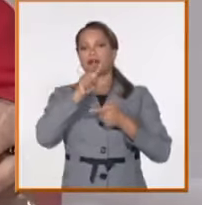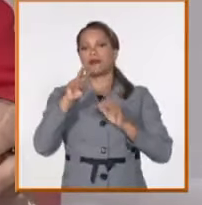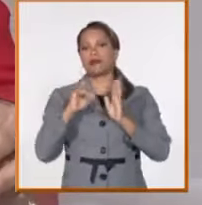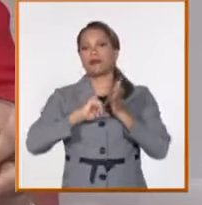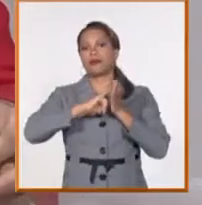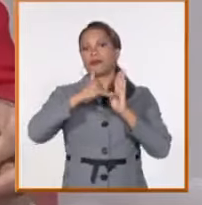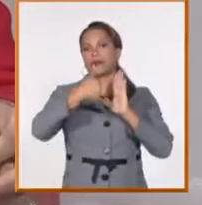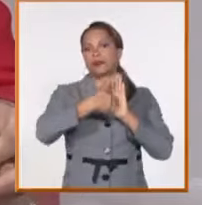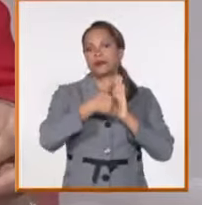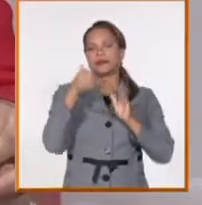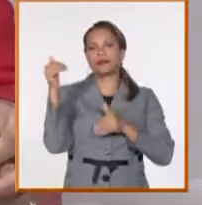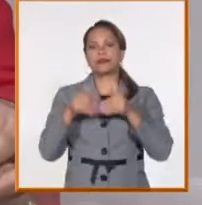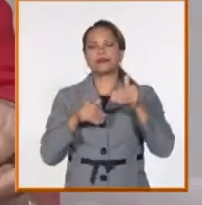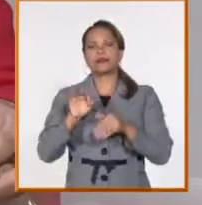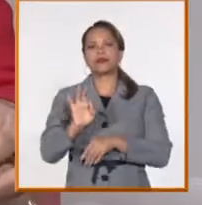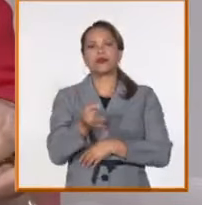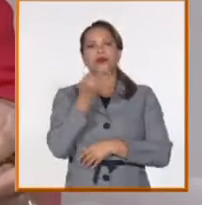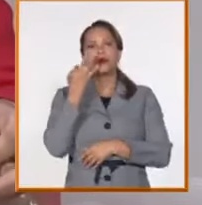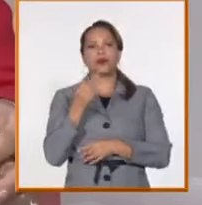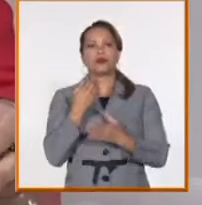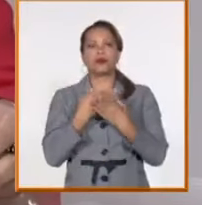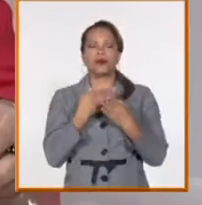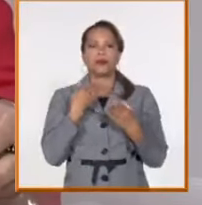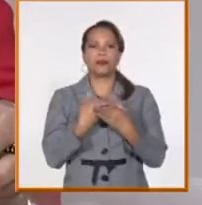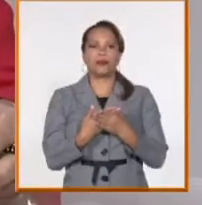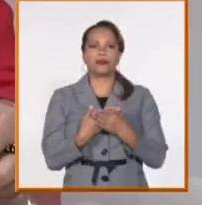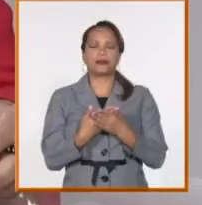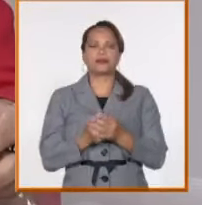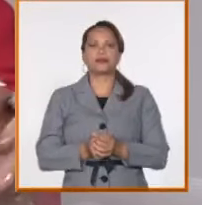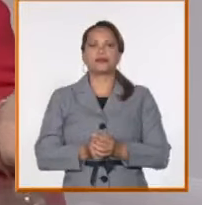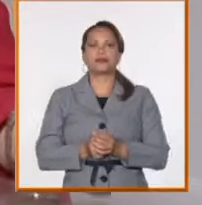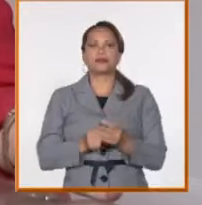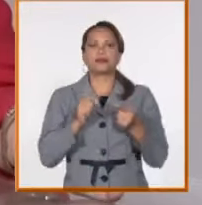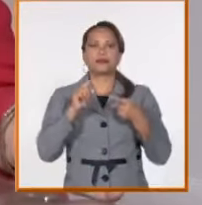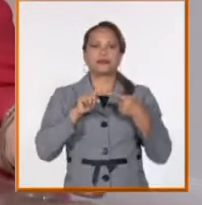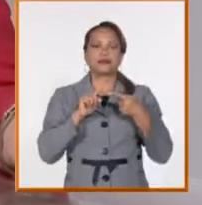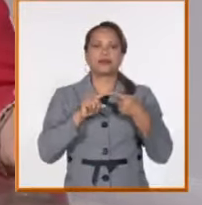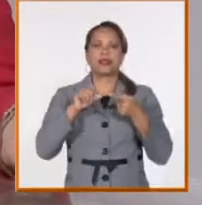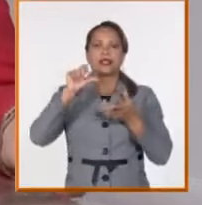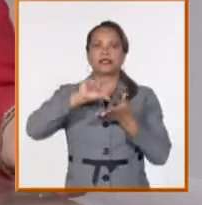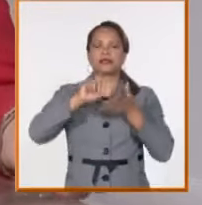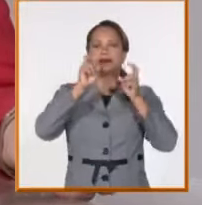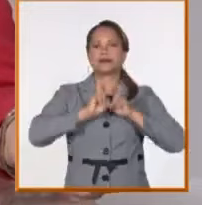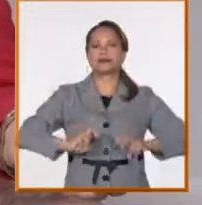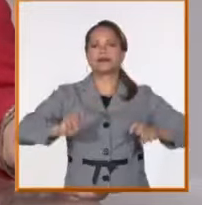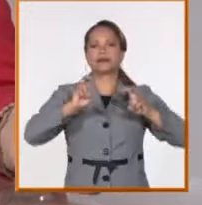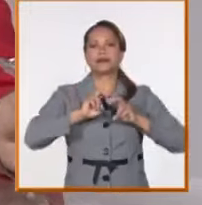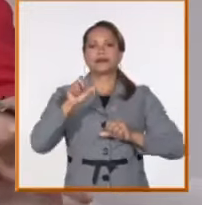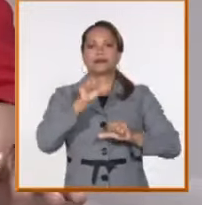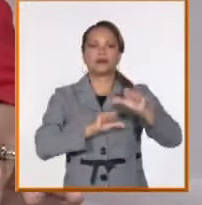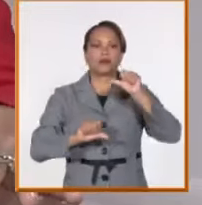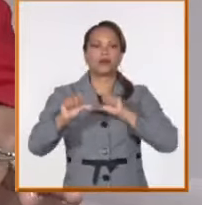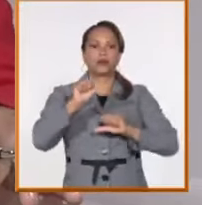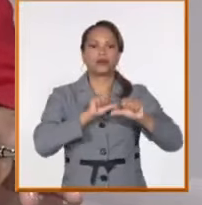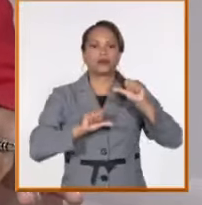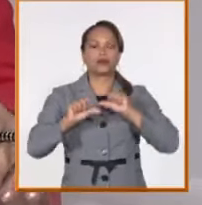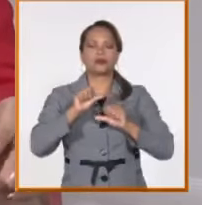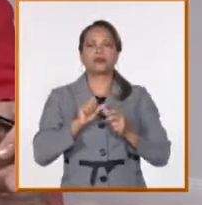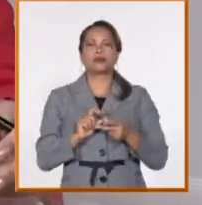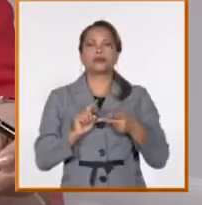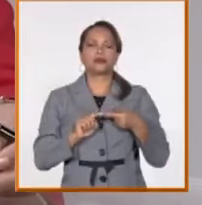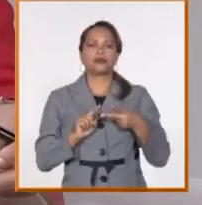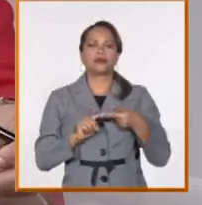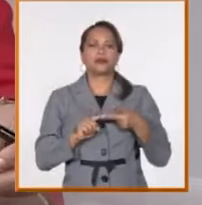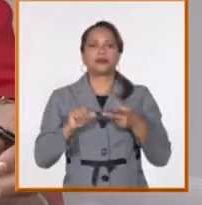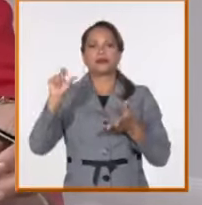participan ocho entidades eh está el centro de investigaciones de la industria química que es propiamente de nuestro ministerio